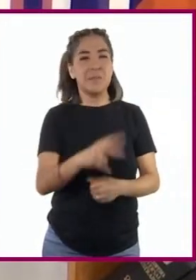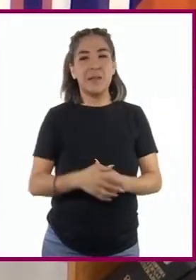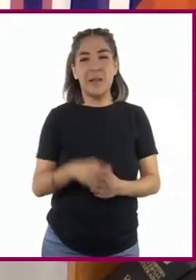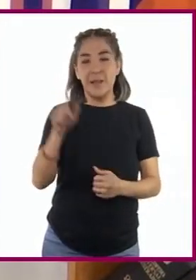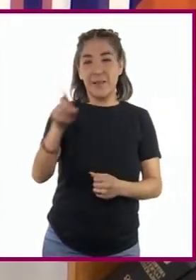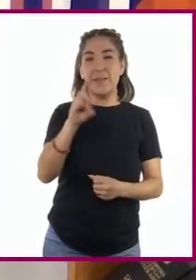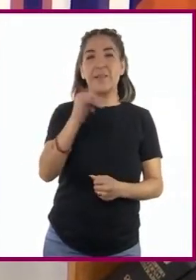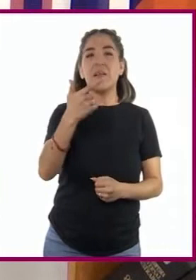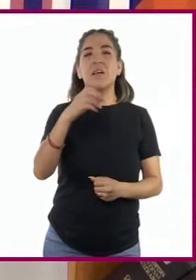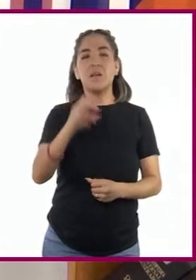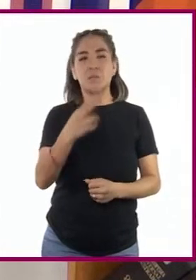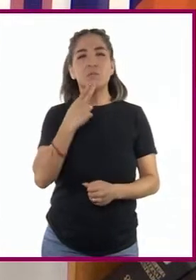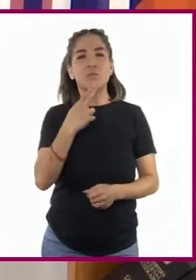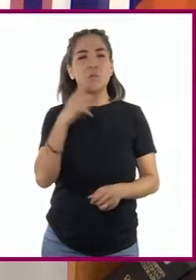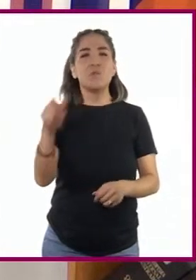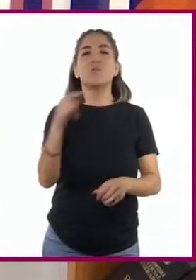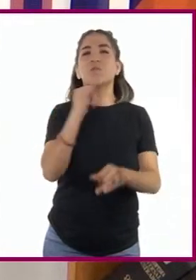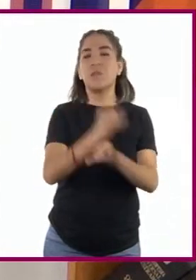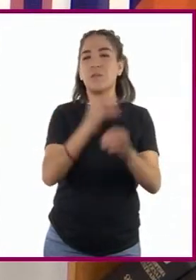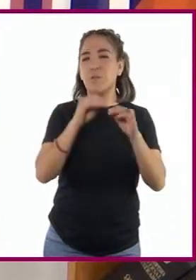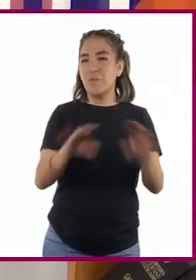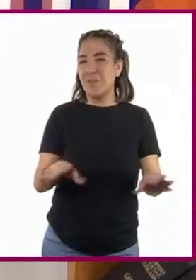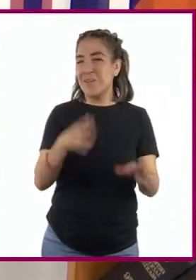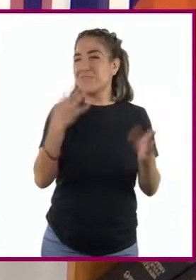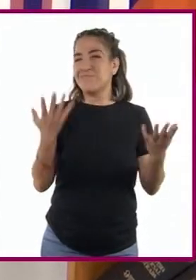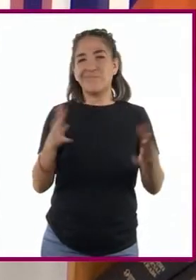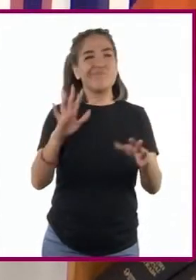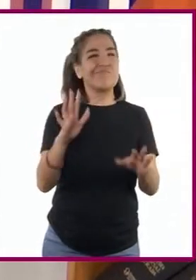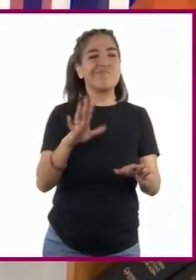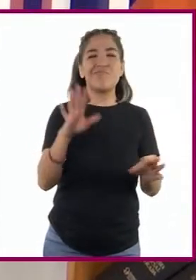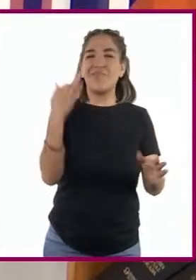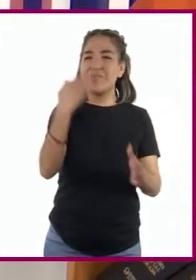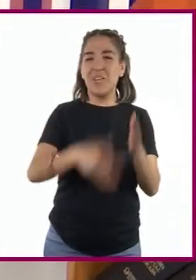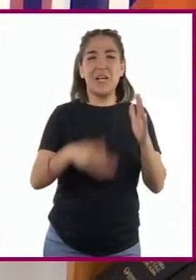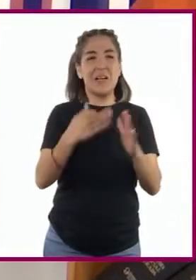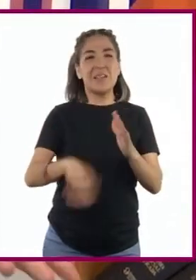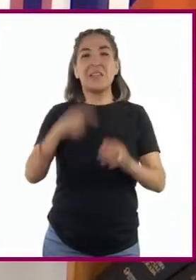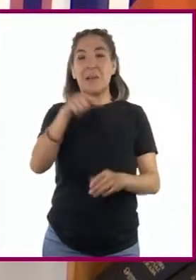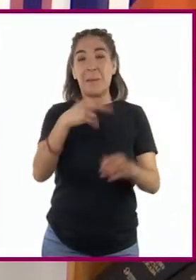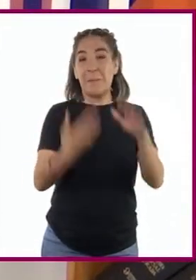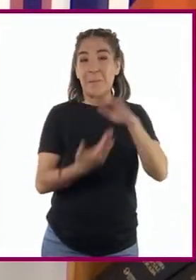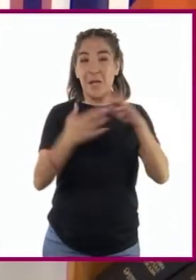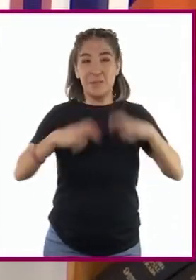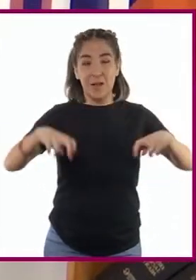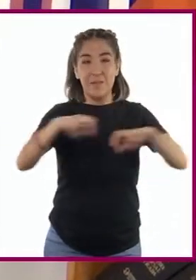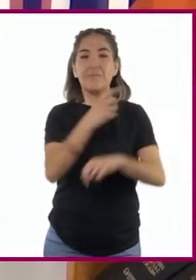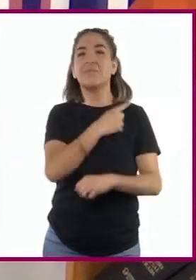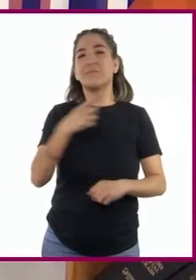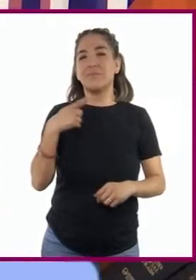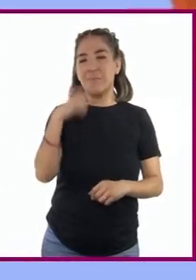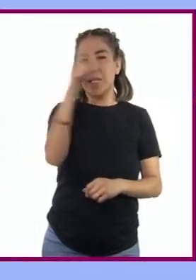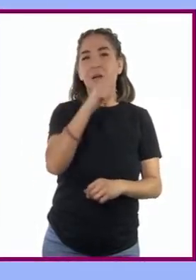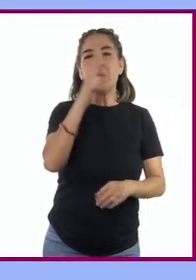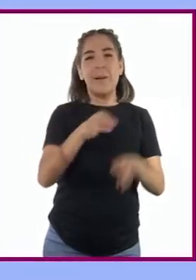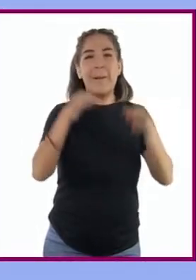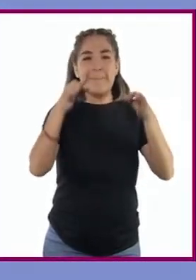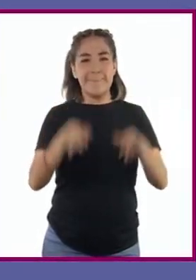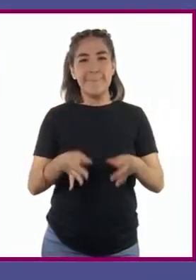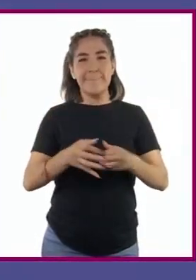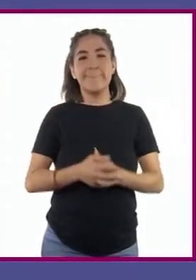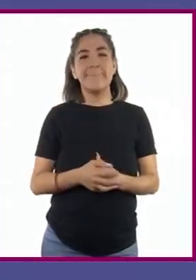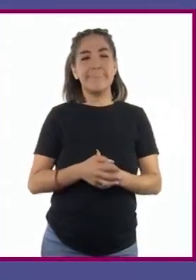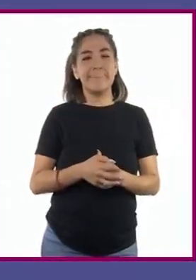Diego utilizó un estilo informal, pero para una mesa redonda es más adecuado el lenguaje formal.